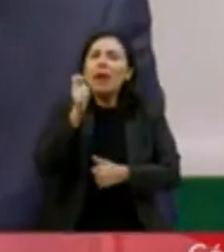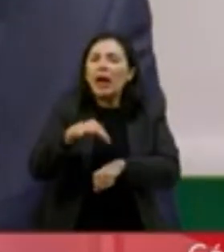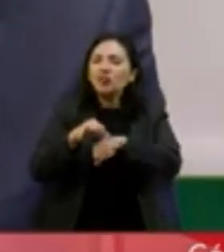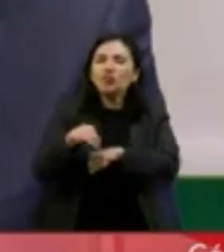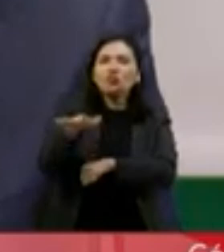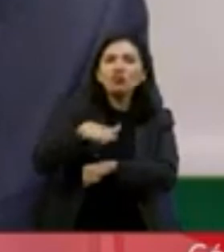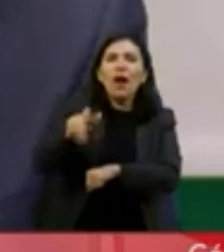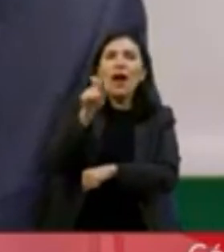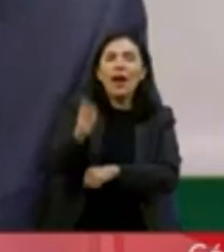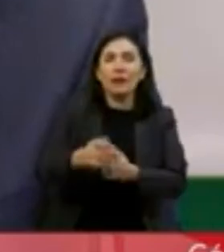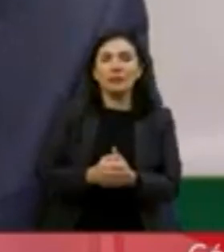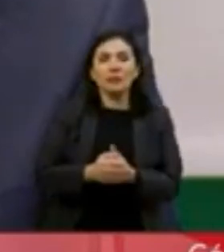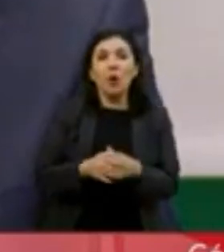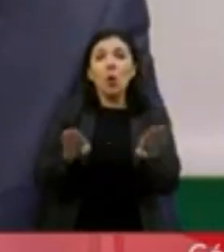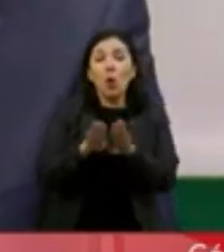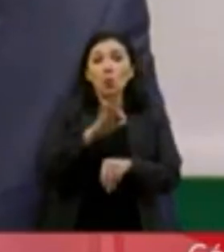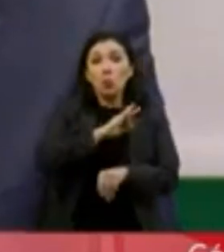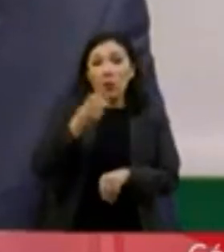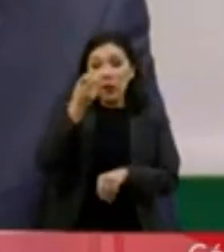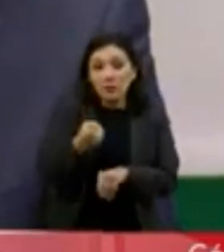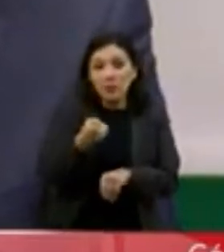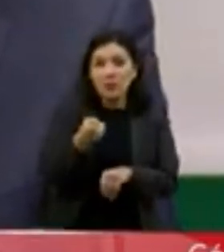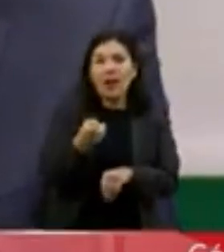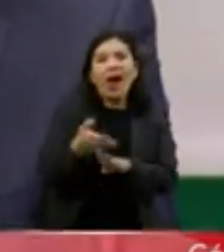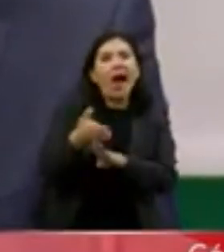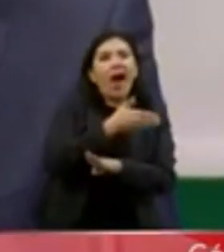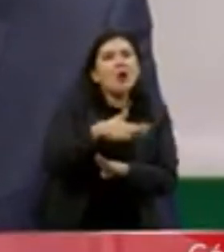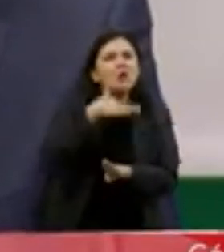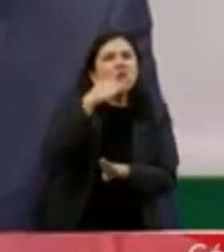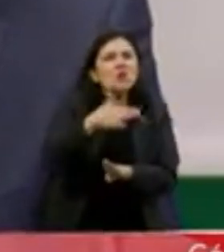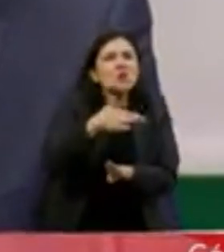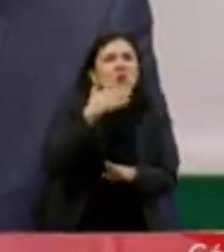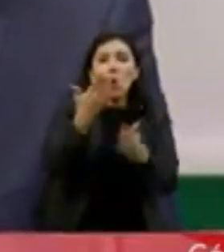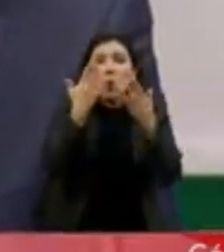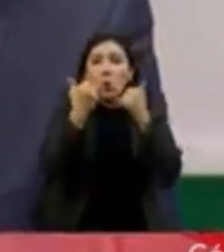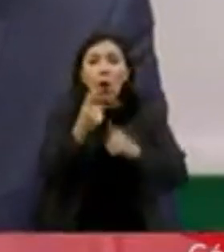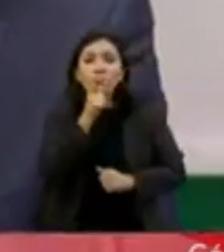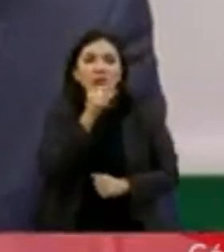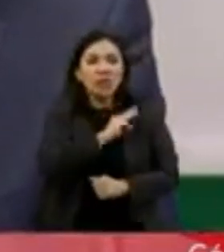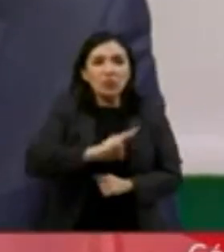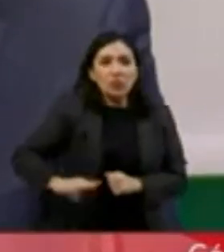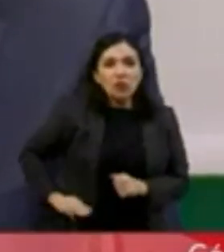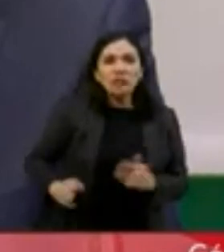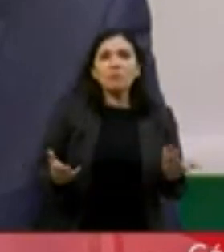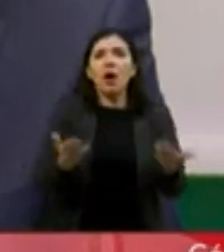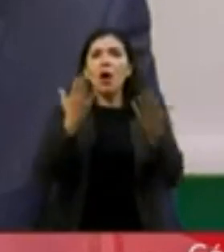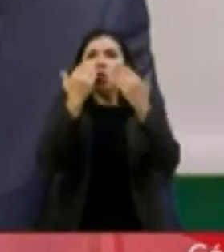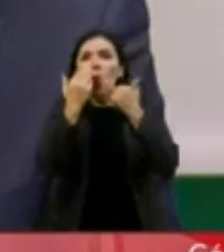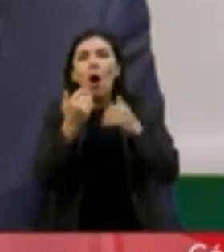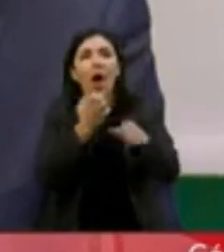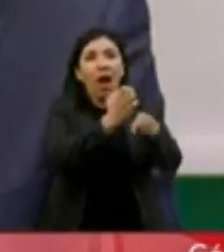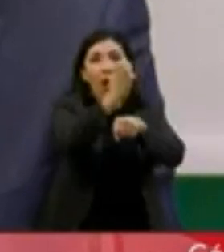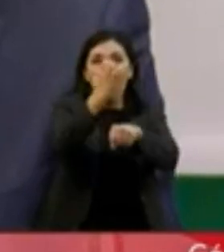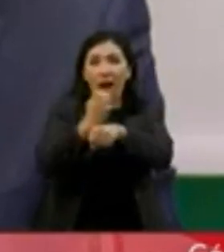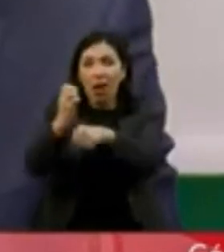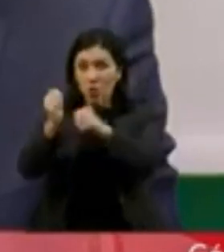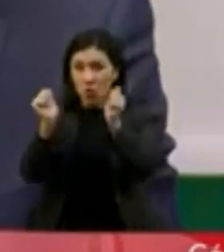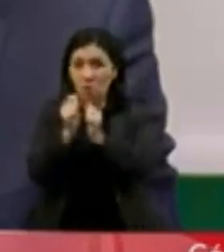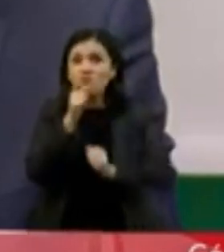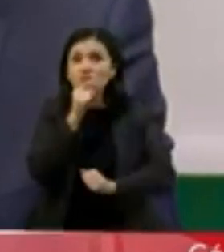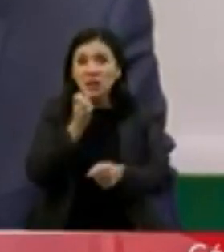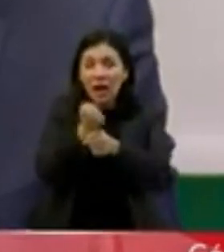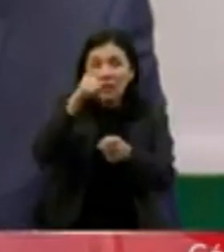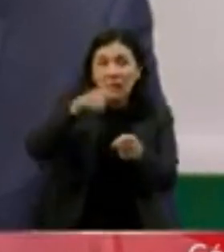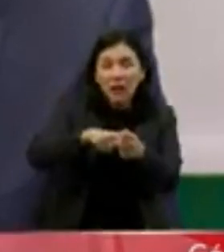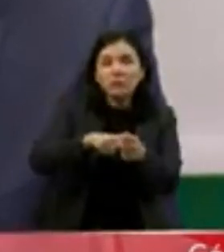y la única manera de reponer lo podrido donde no existen policías municipales donde hay muy pocos estados hay policías estatales